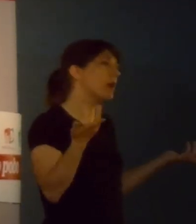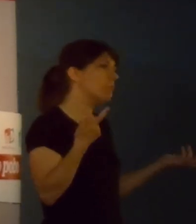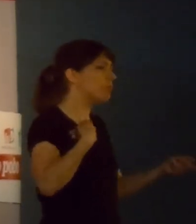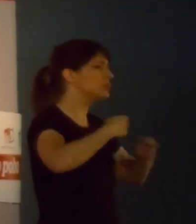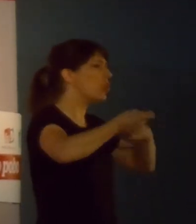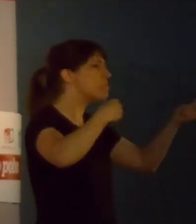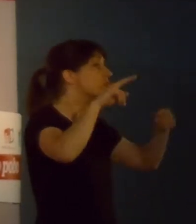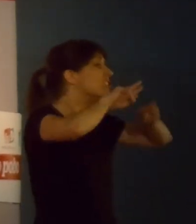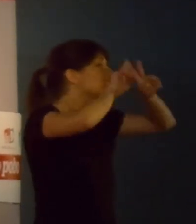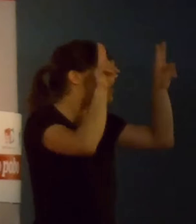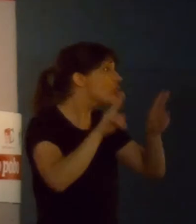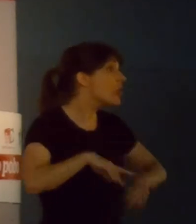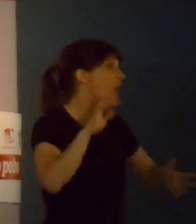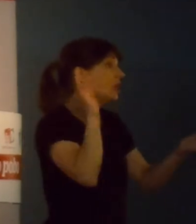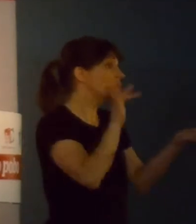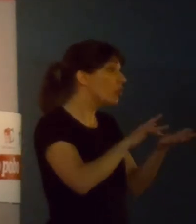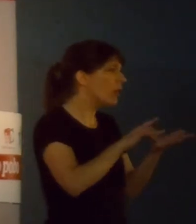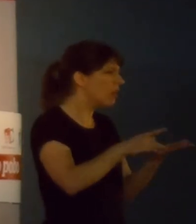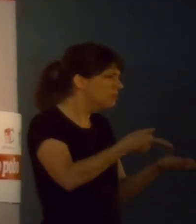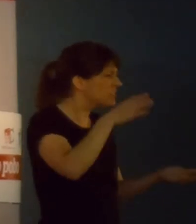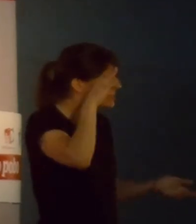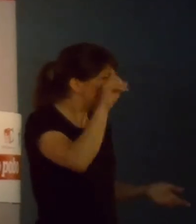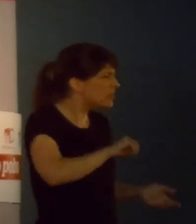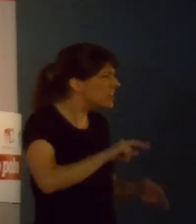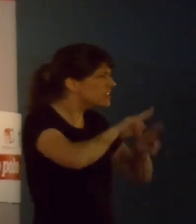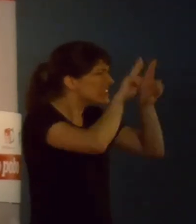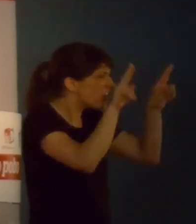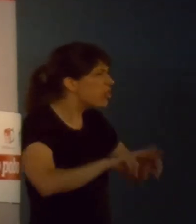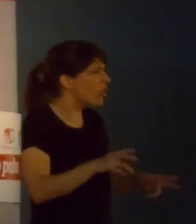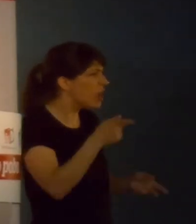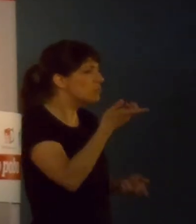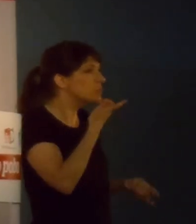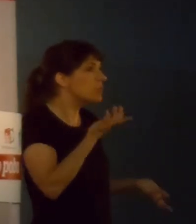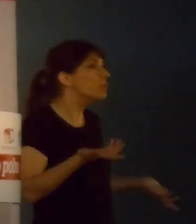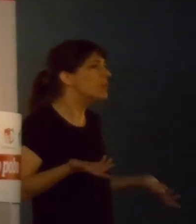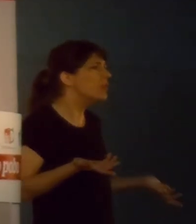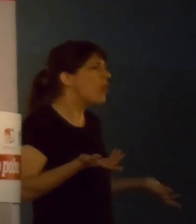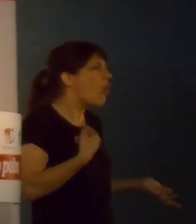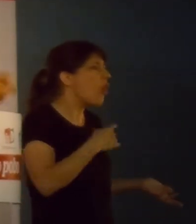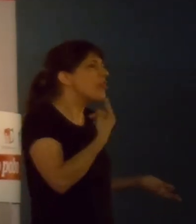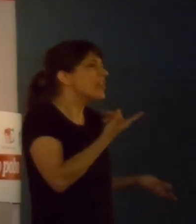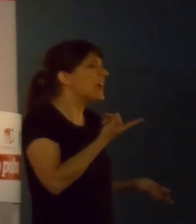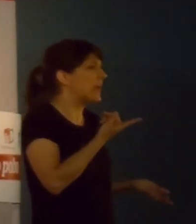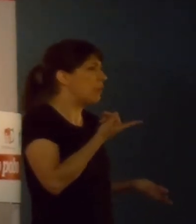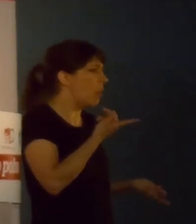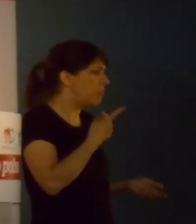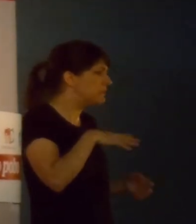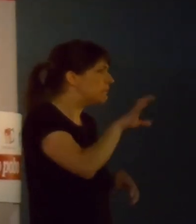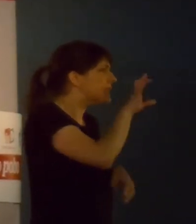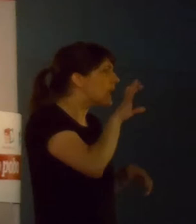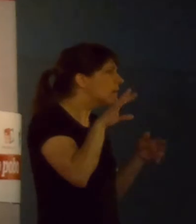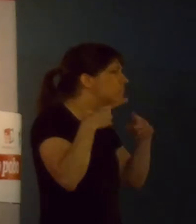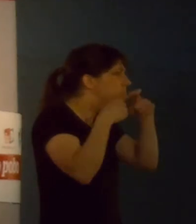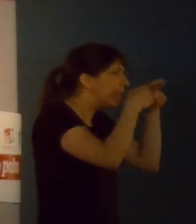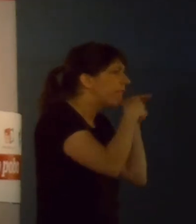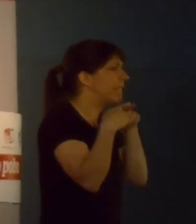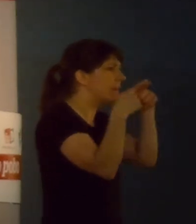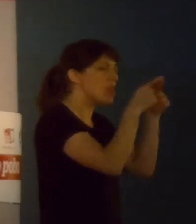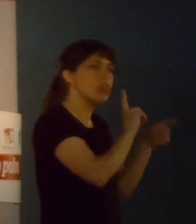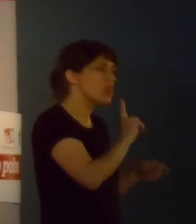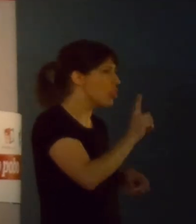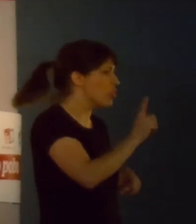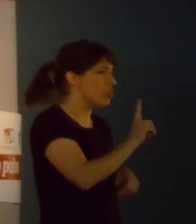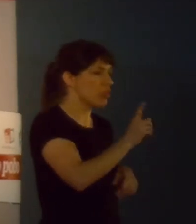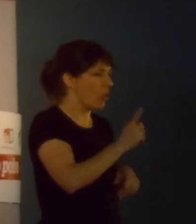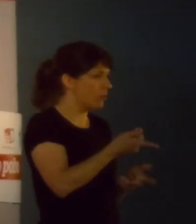comercio internacional, oiga, dixe internacional en tres casos ou dixe interestatal. Interestatal, non. Por